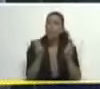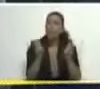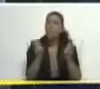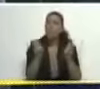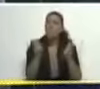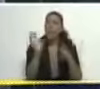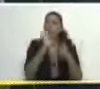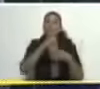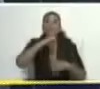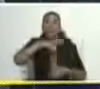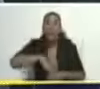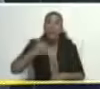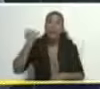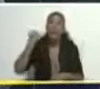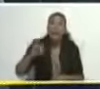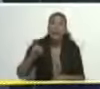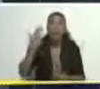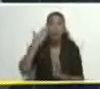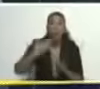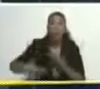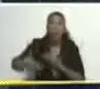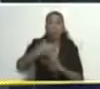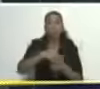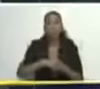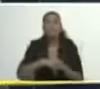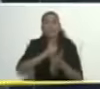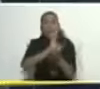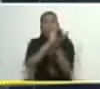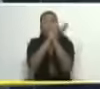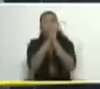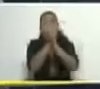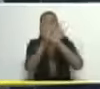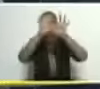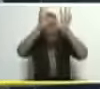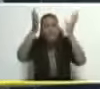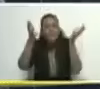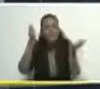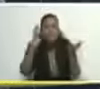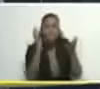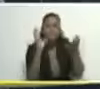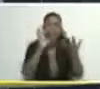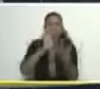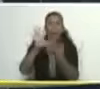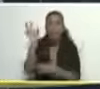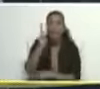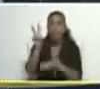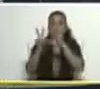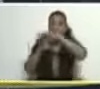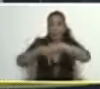aspectos históricos de la geopolítica global. Venezuela